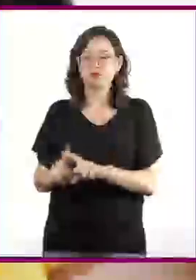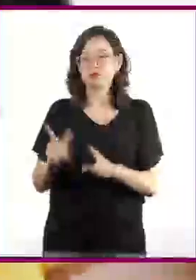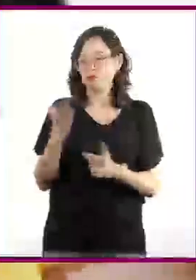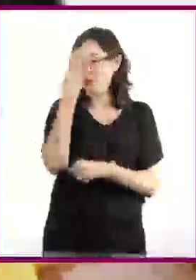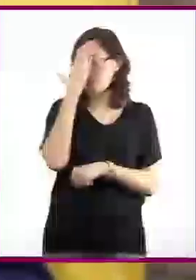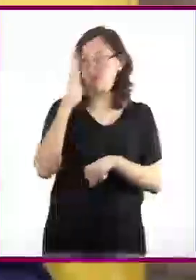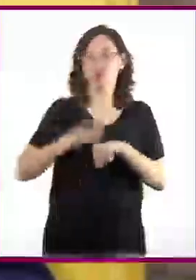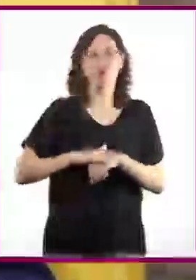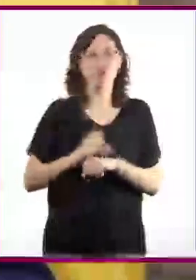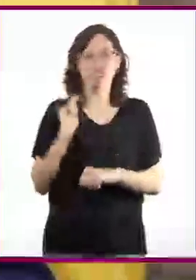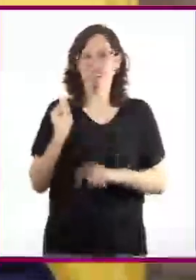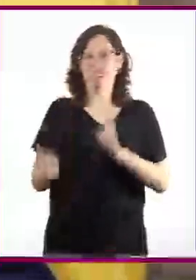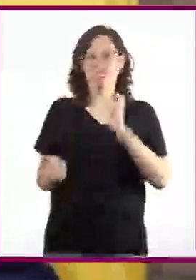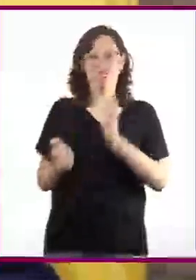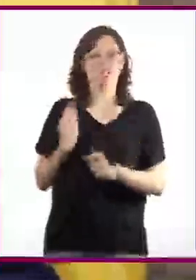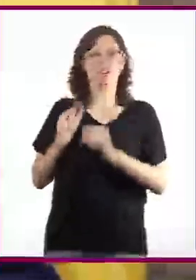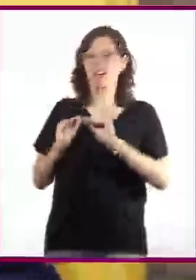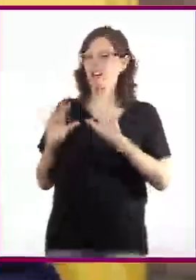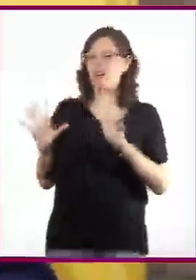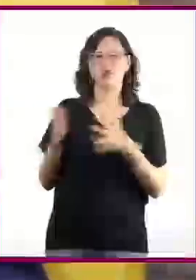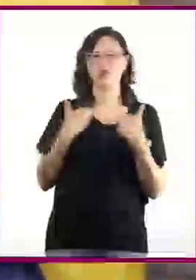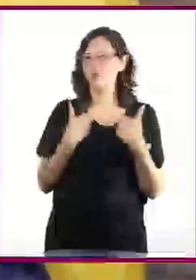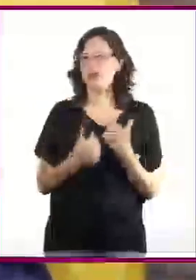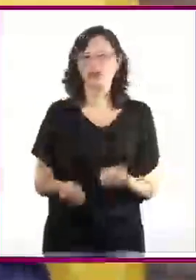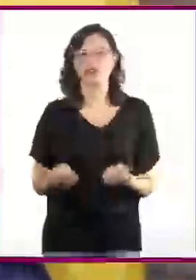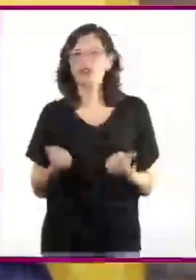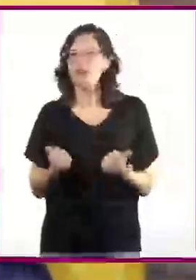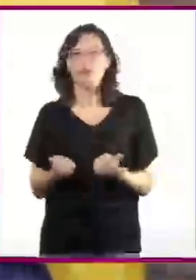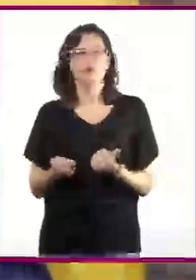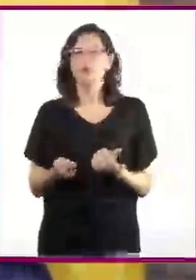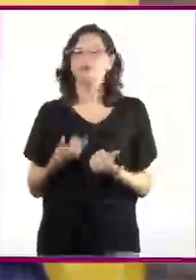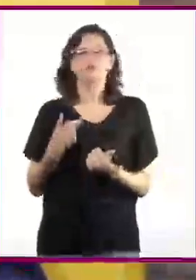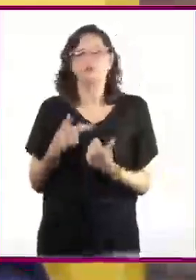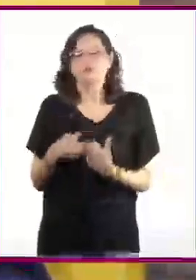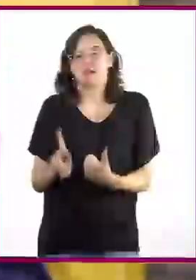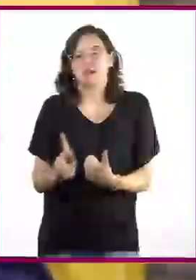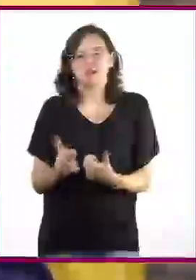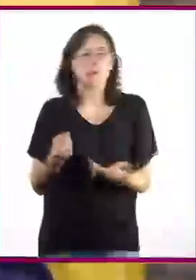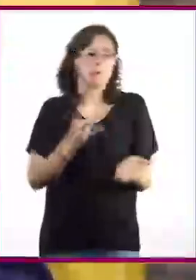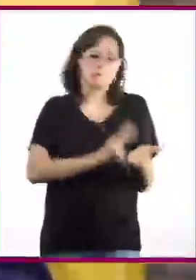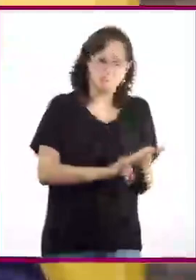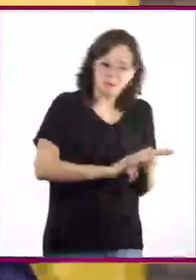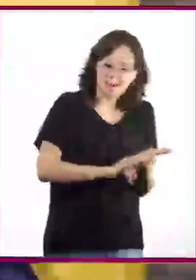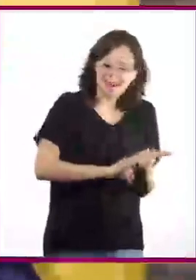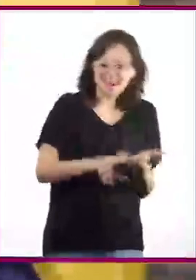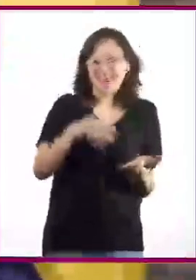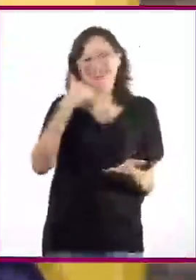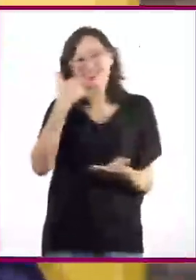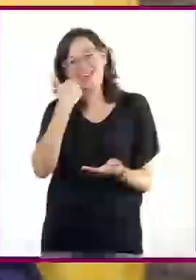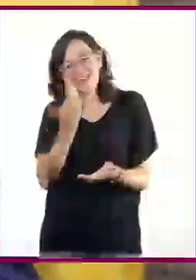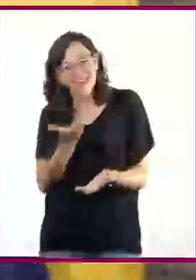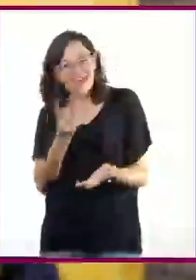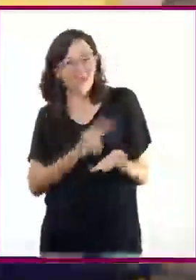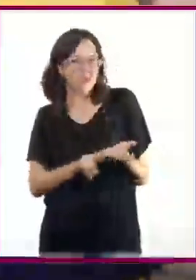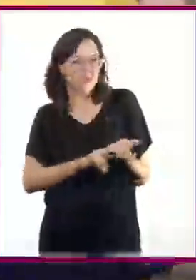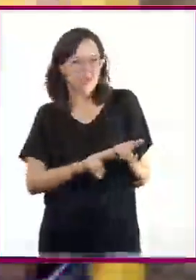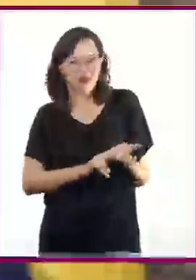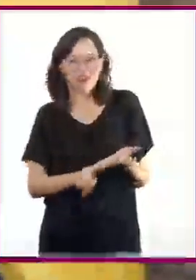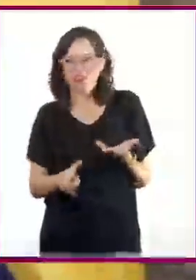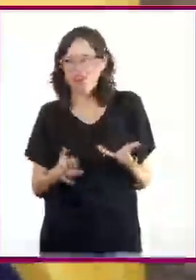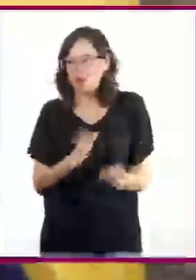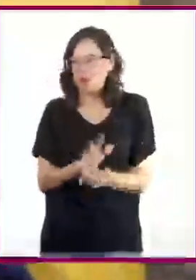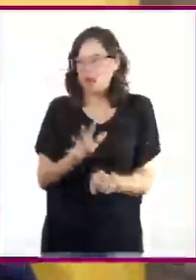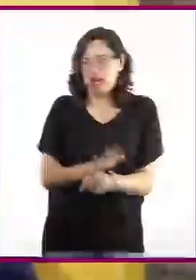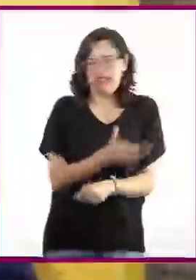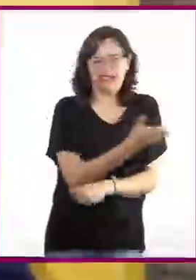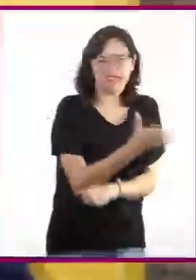no tienes muy bien claro qué te está diciendo, qué te está expresando. Verde que te quiero verde, pues dices, verde estaremos